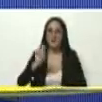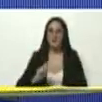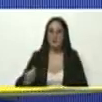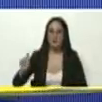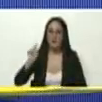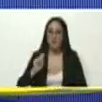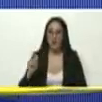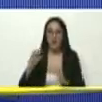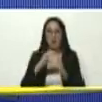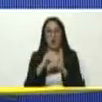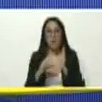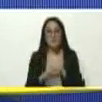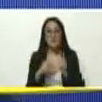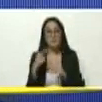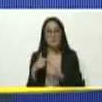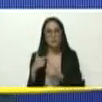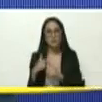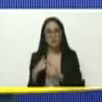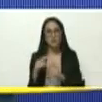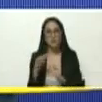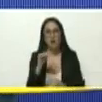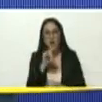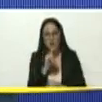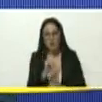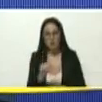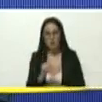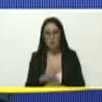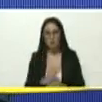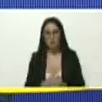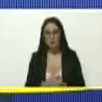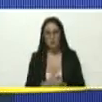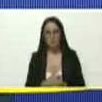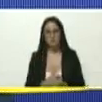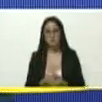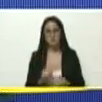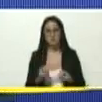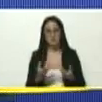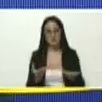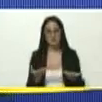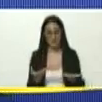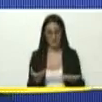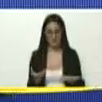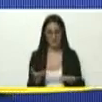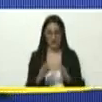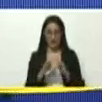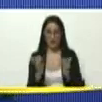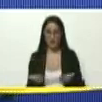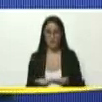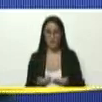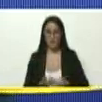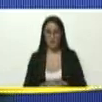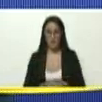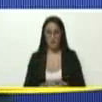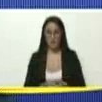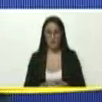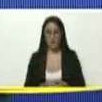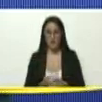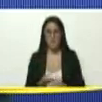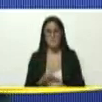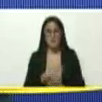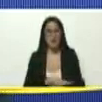la OPEP Plus con sus anuncios que le han garantizado al mundo que en las